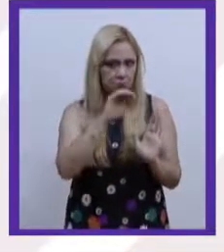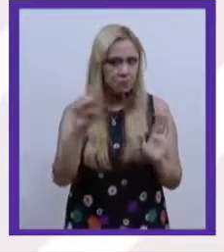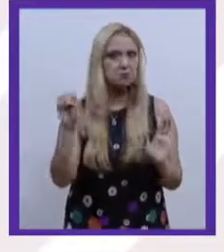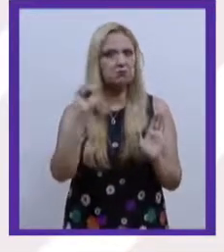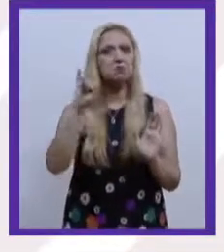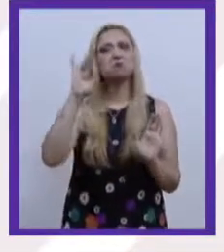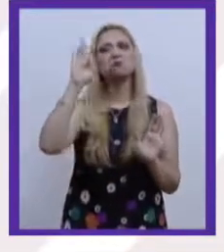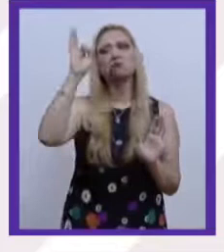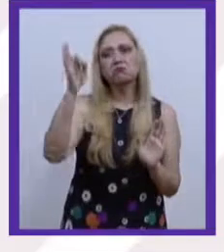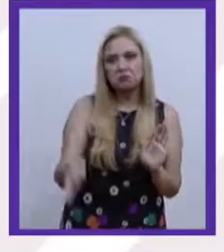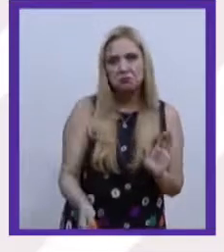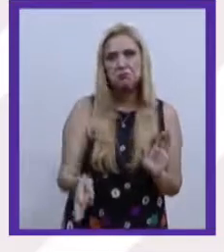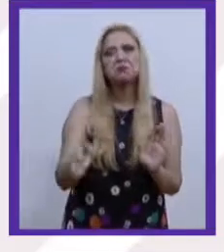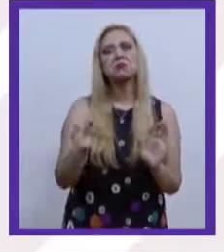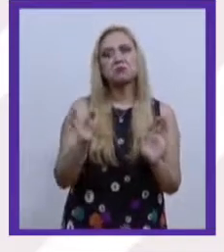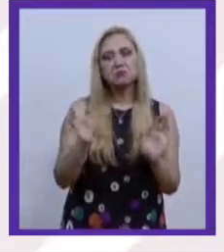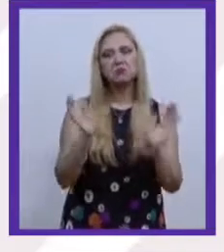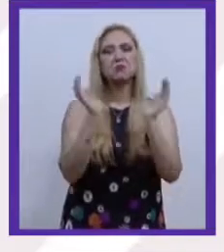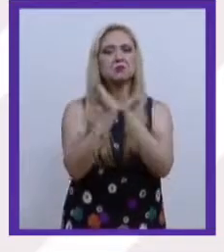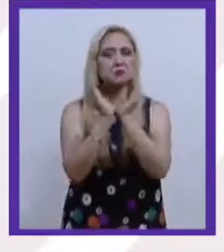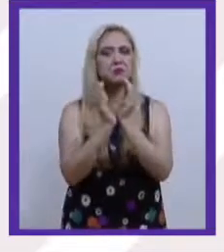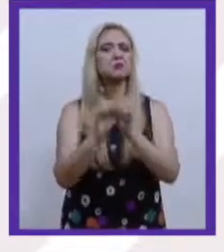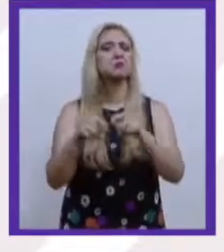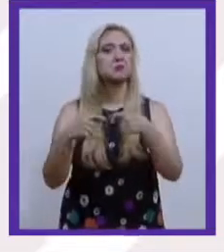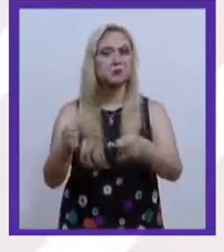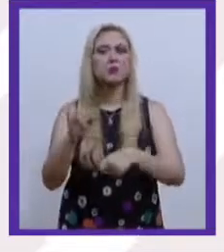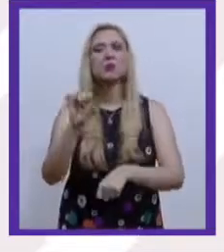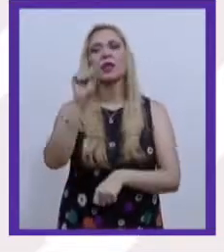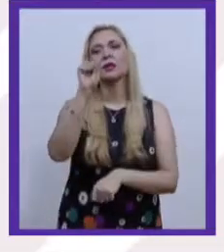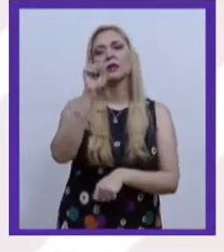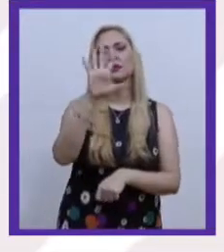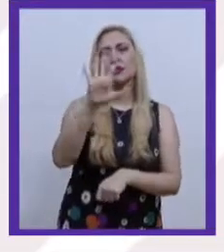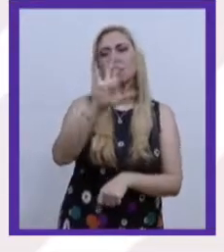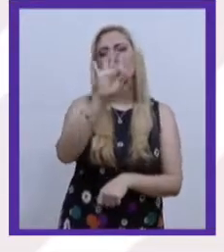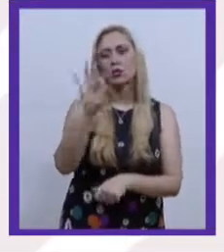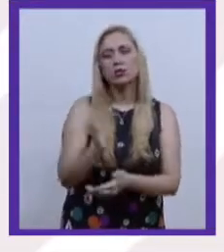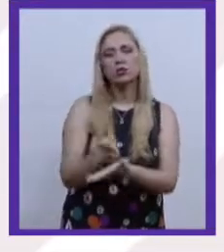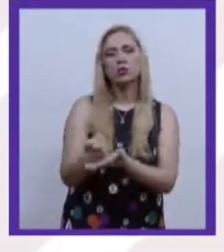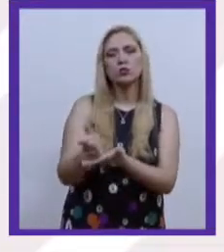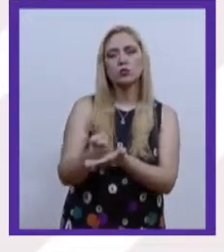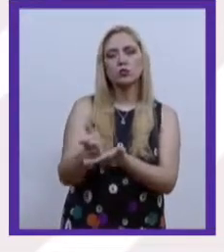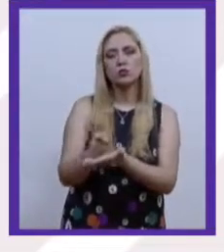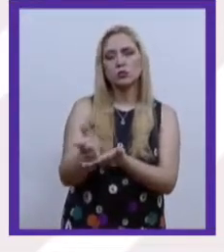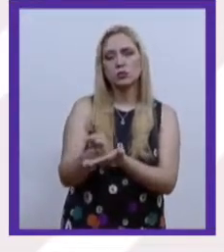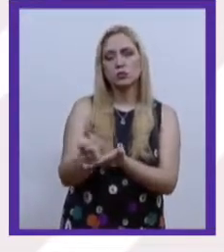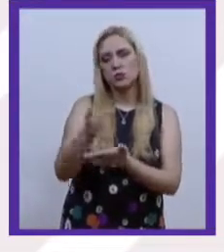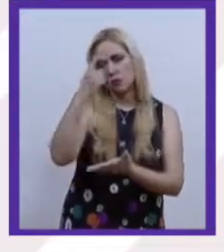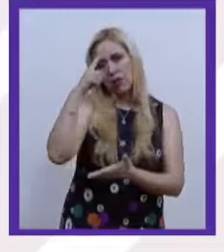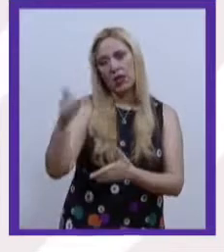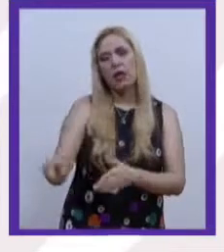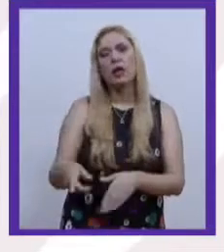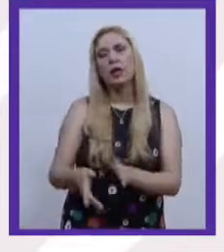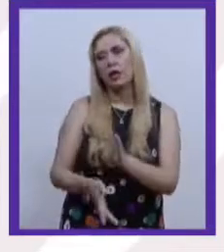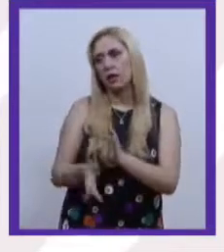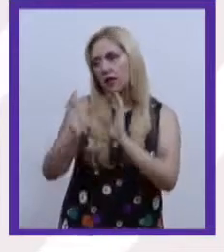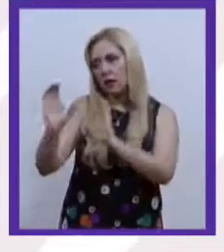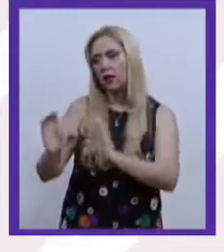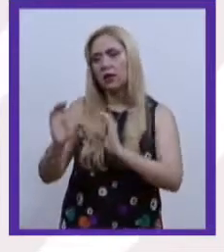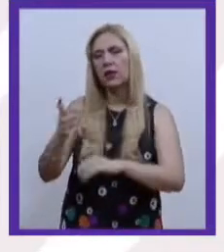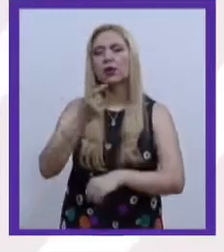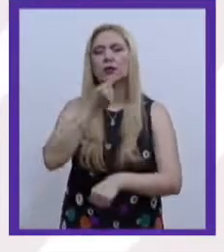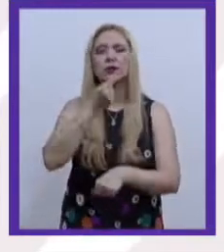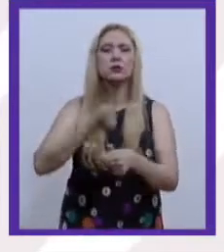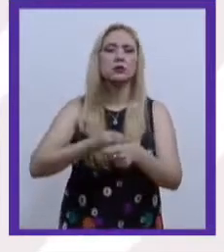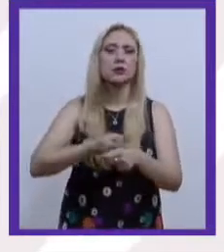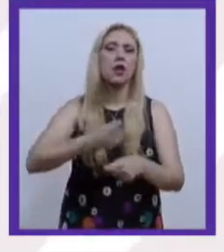aceptó, y tendrán esos 65% por lo menos del salario para cuidar a sus niños y niñas enfermas